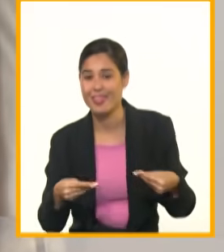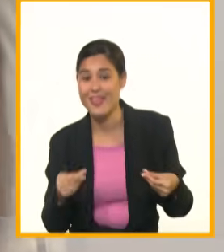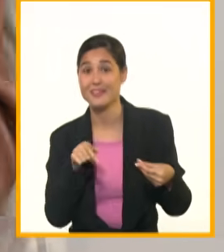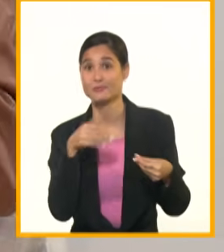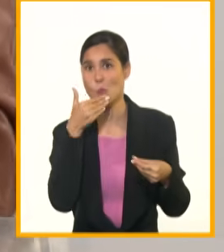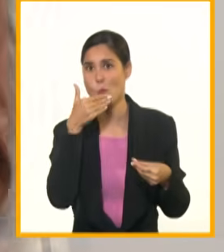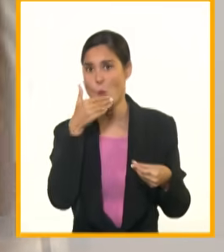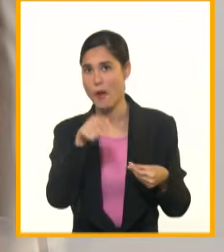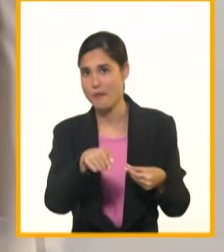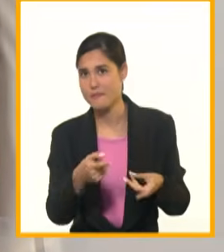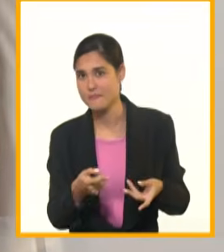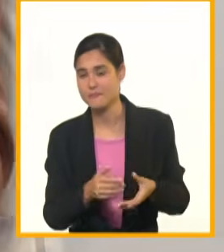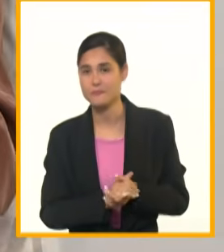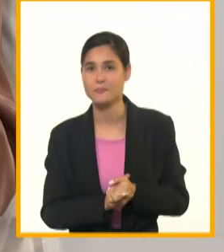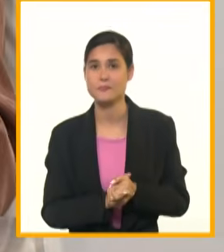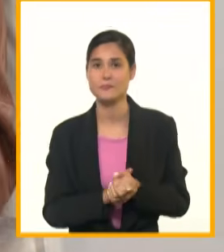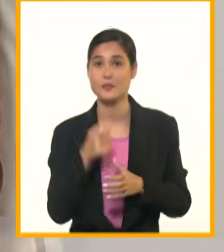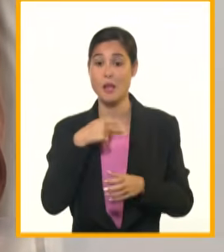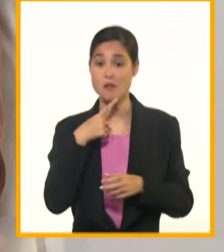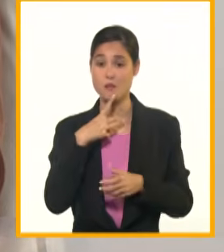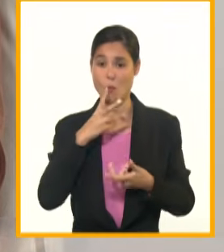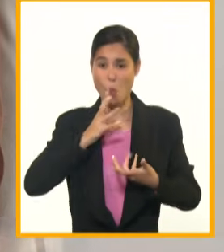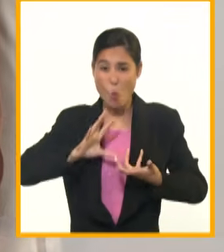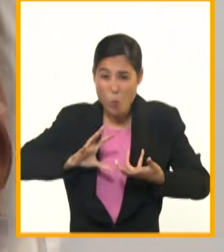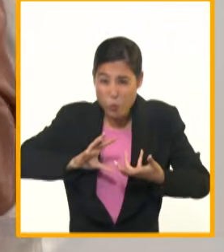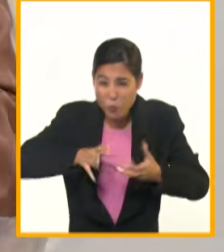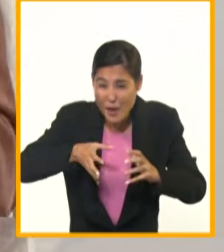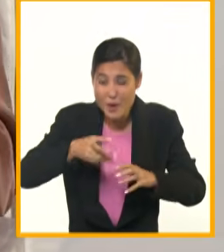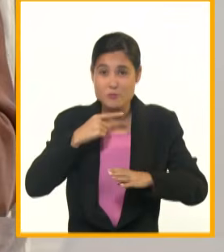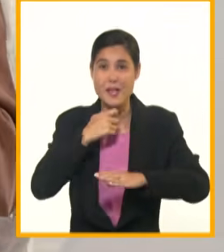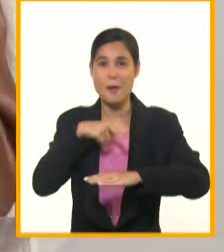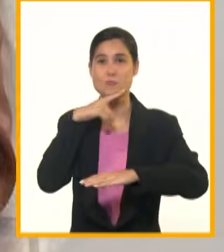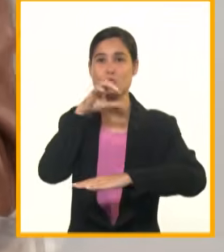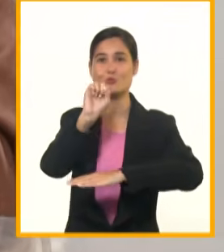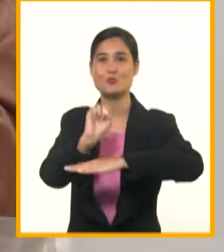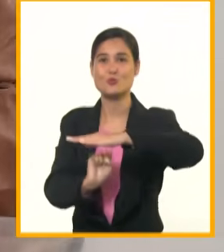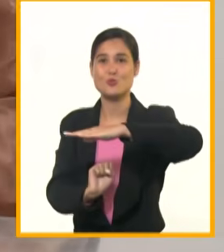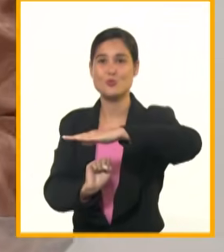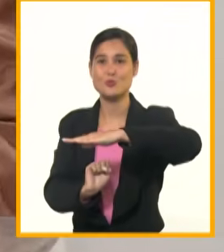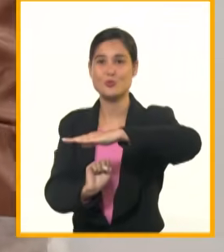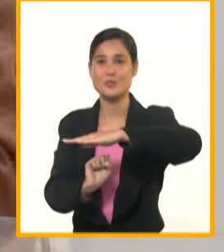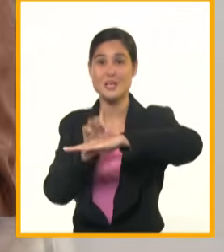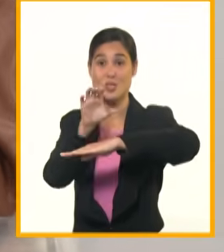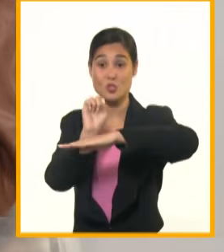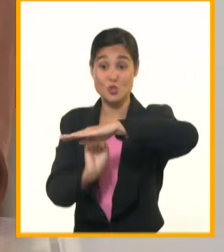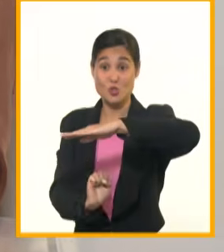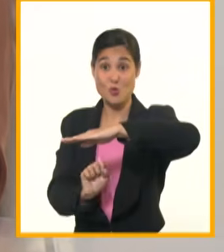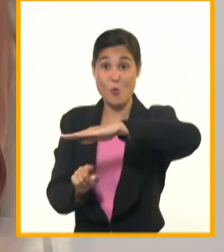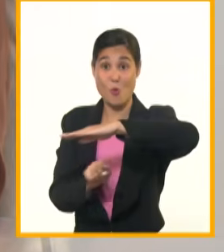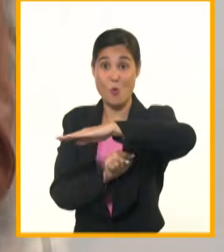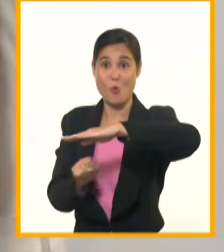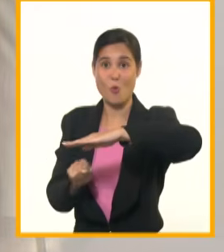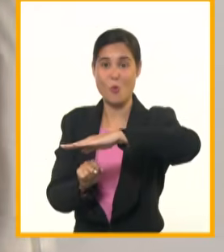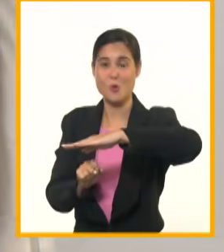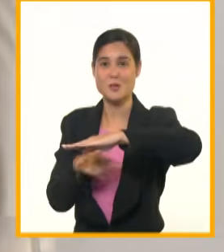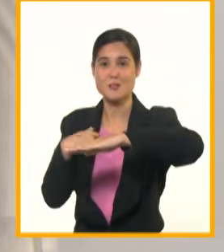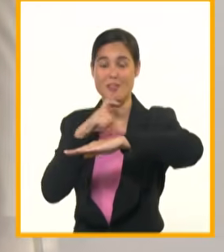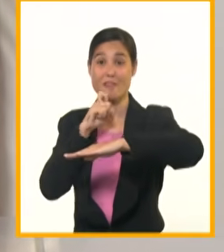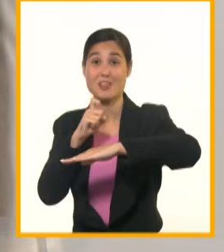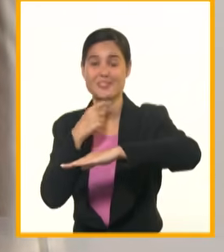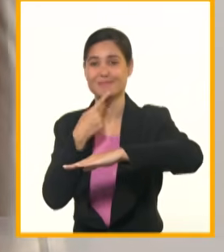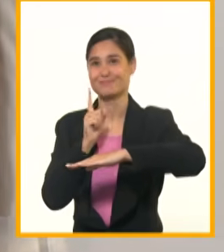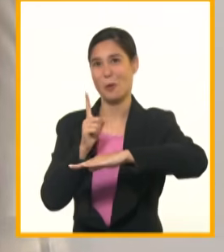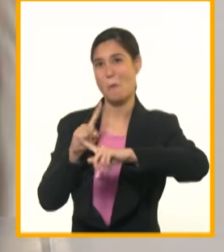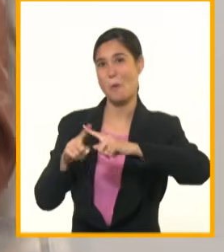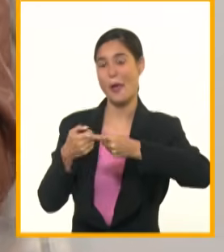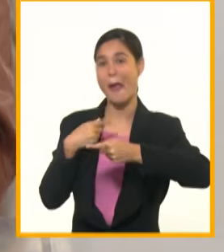No es muy complejo en el sur, donde las tierras son muy fértiles, con mucha agua. Es más complejo en el norte, donde la tierra es